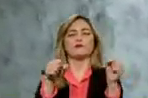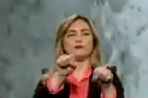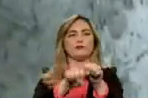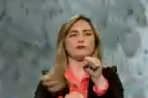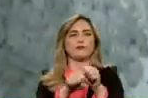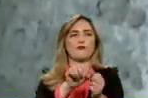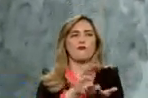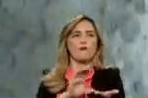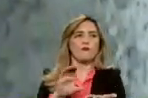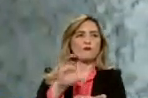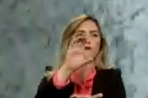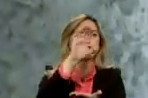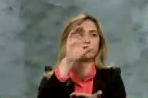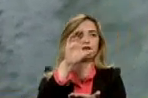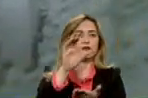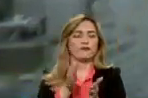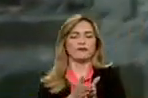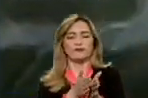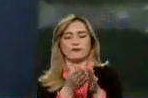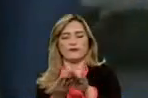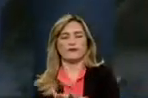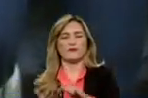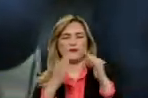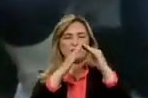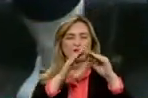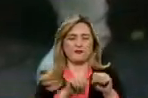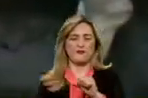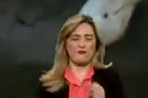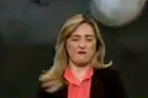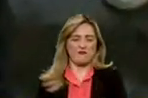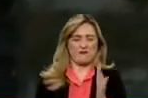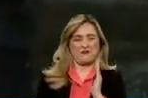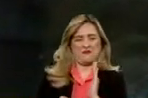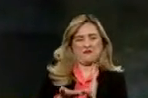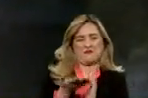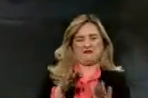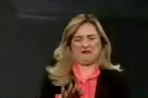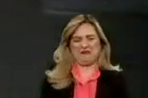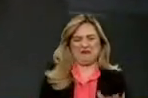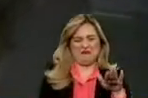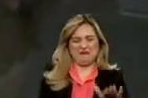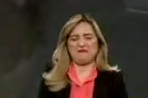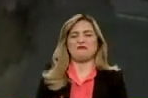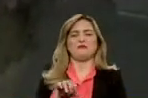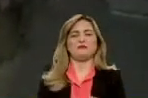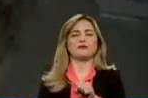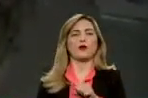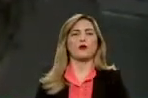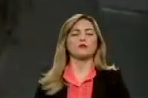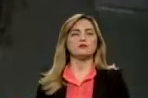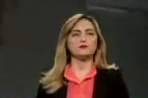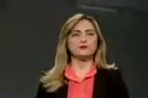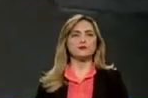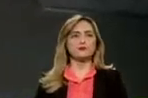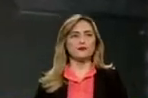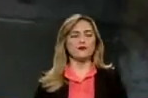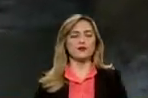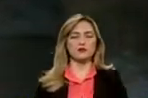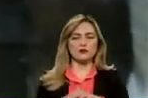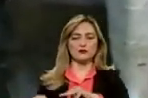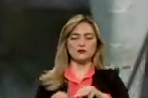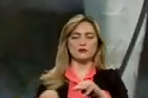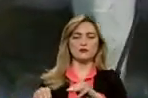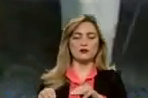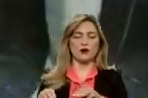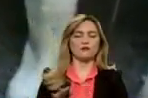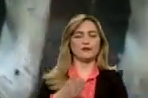colegio Pomaski hay afectaciones en las instalaciones con lodo, escombros que causaron daños en el cerramiento, y en un centro comercial que